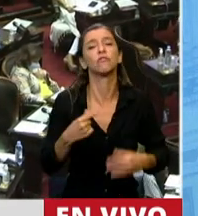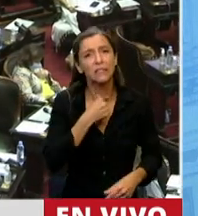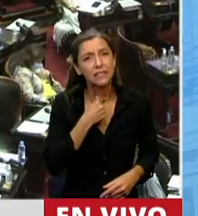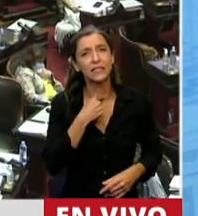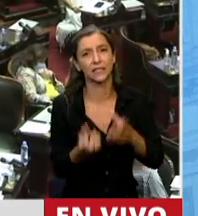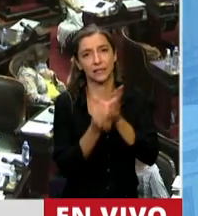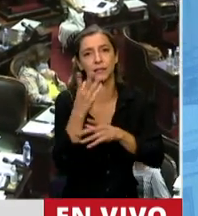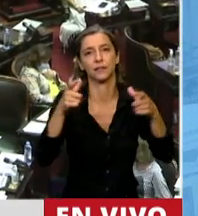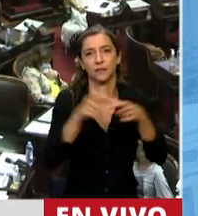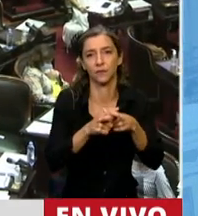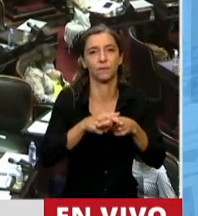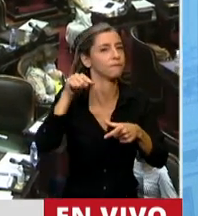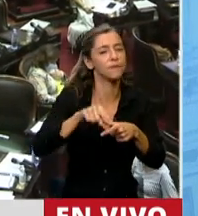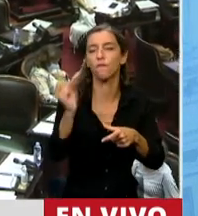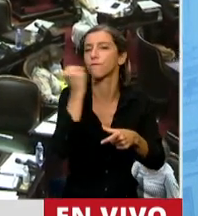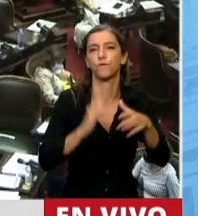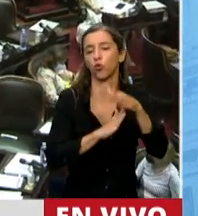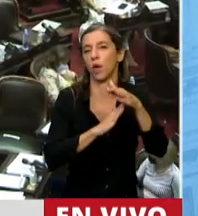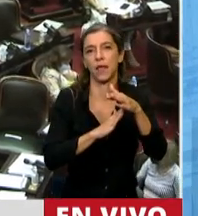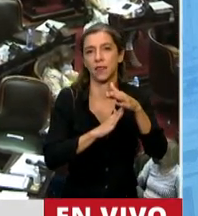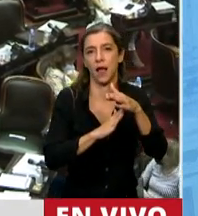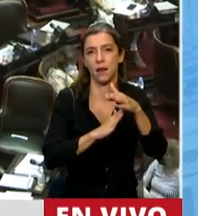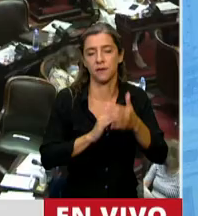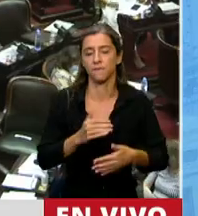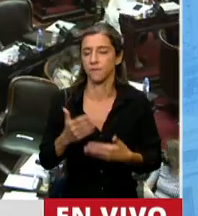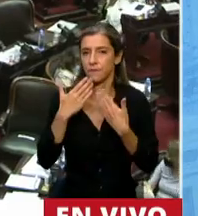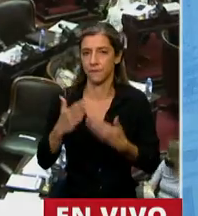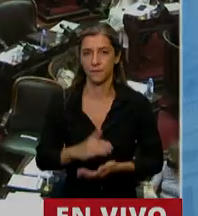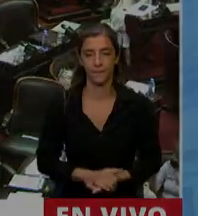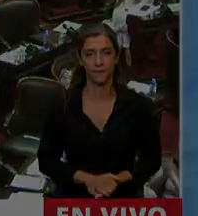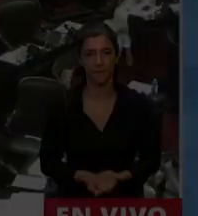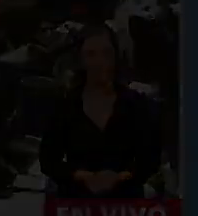sensible y tan importante que la de derechos humanos. Muchas gracias. Gracias, diputado.